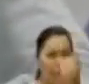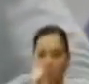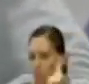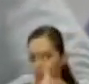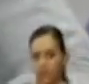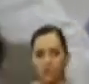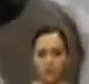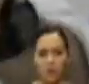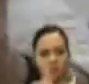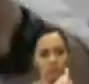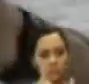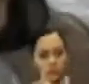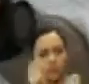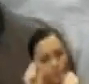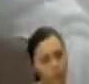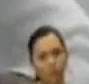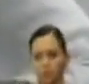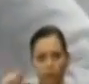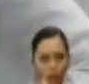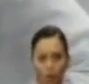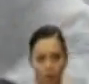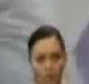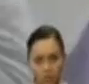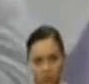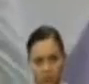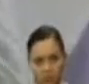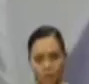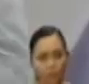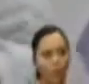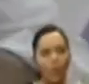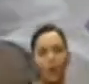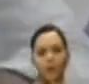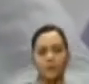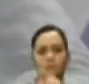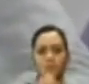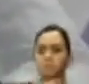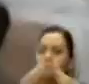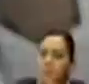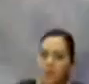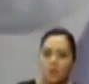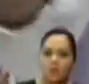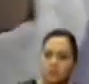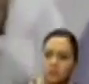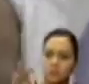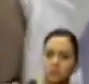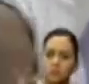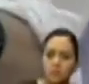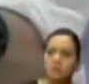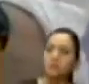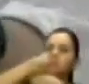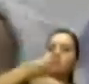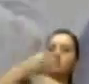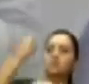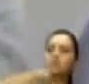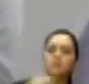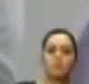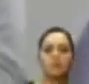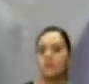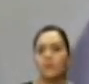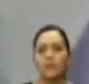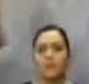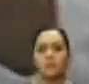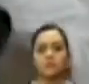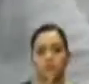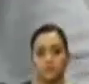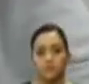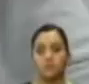a esta gente que nos quiere llevar al país del pasado. Pierden una y otra vez en las urnas, pero a la brava nos quieren imponer su programa de gobierno. Ahorita con el aplauso de